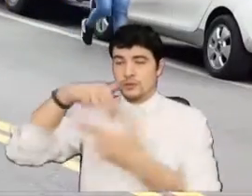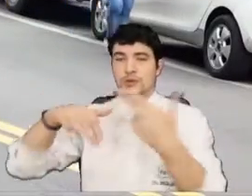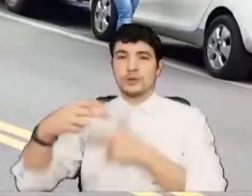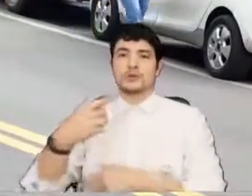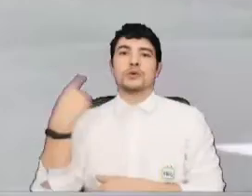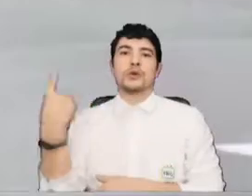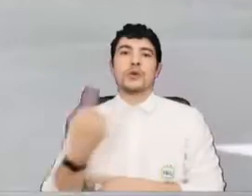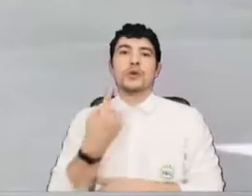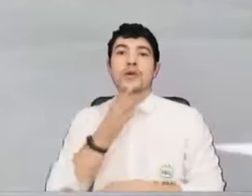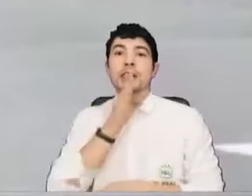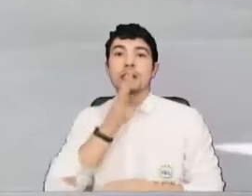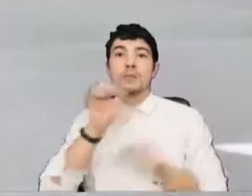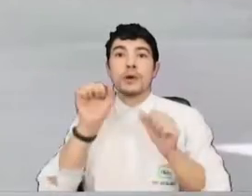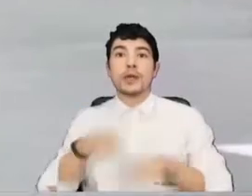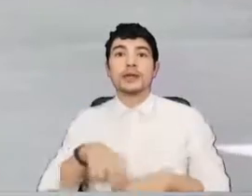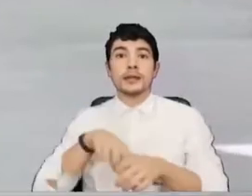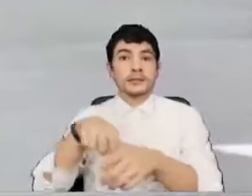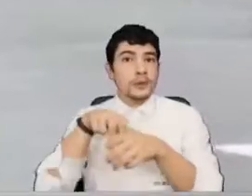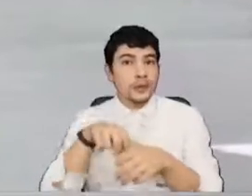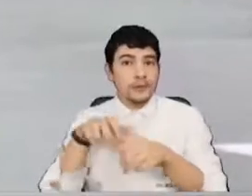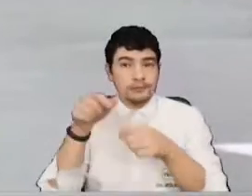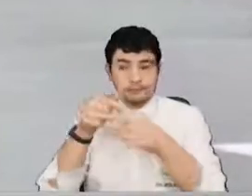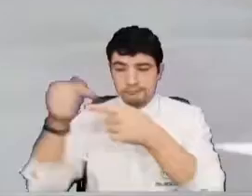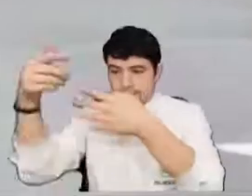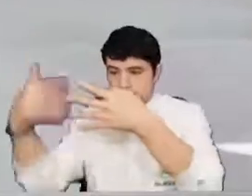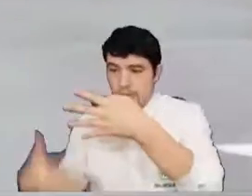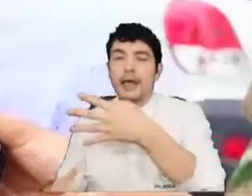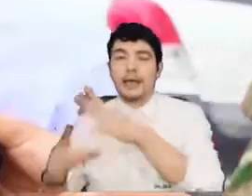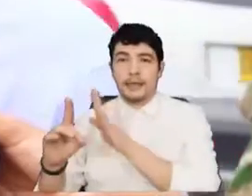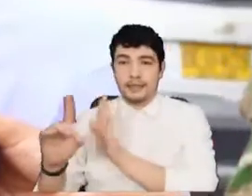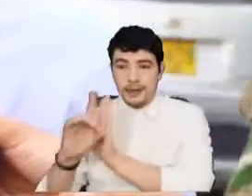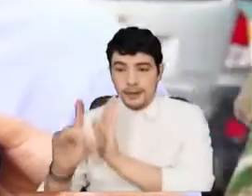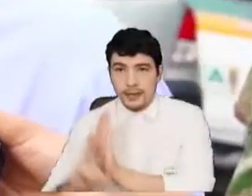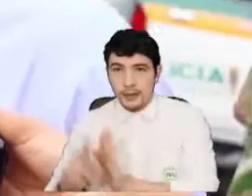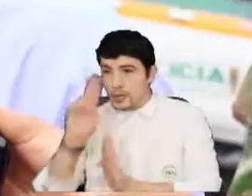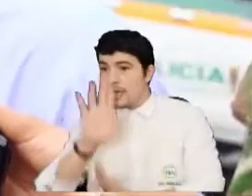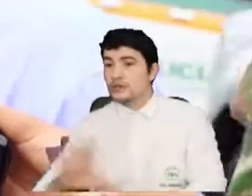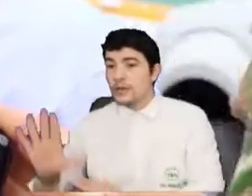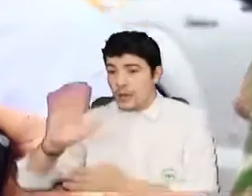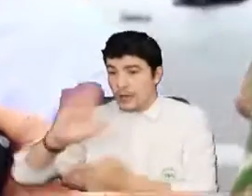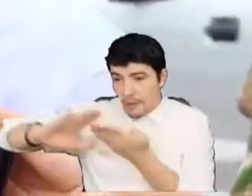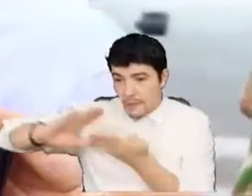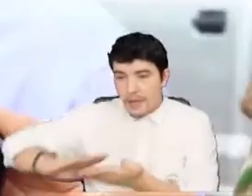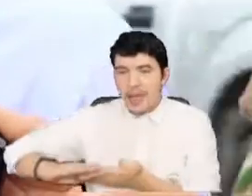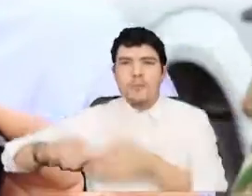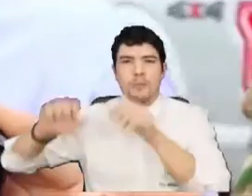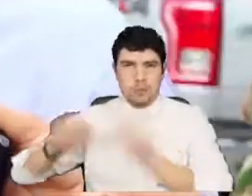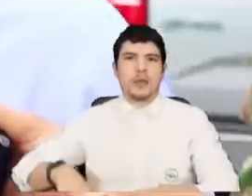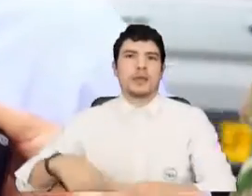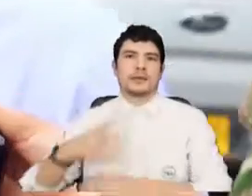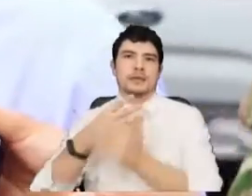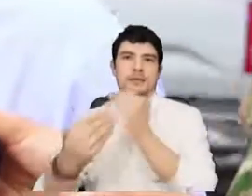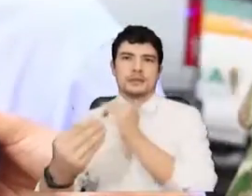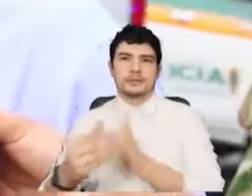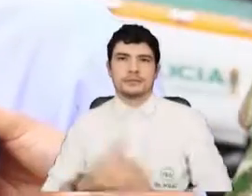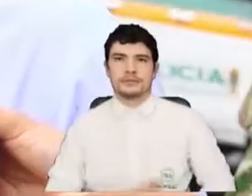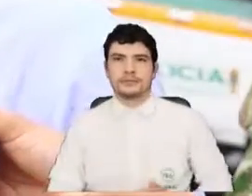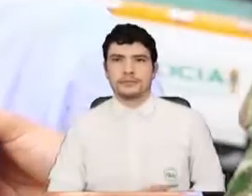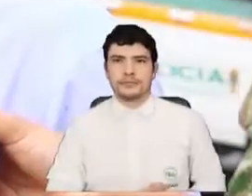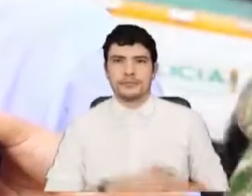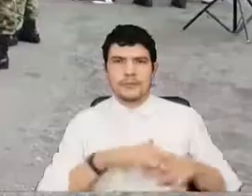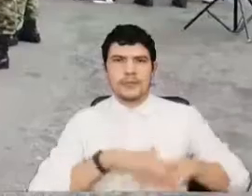personas incluidas en las excepciones del decreto nacional. Vamos a reforzar los municipios turísticos como Cali Maldarién, Restrepo, La